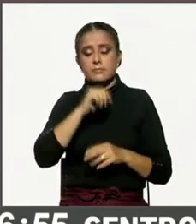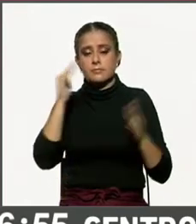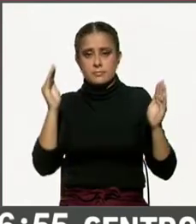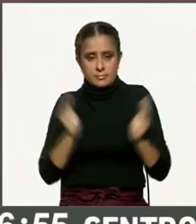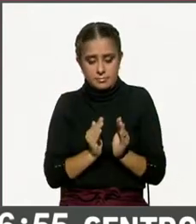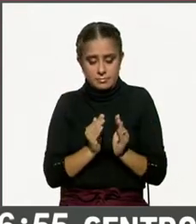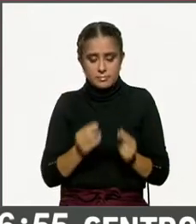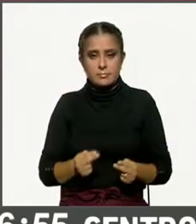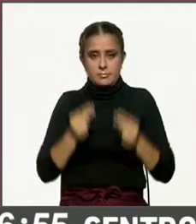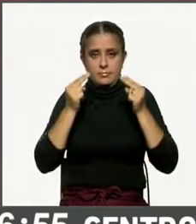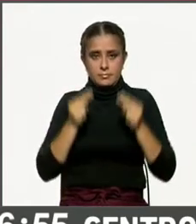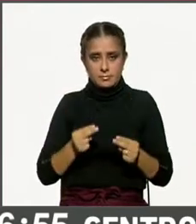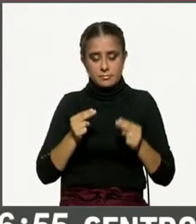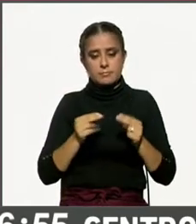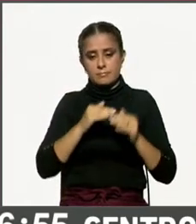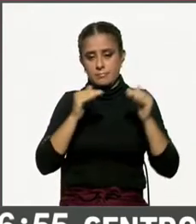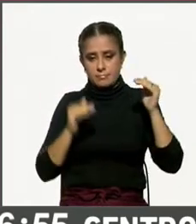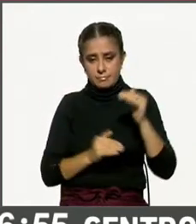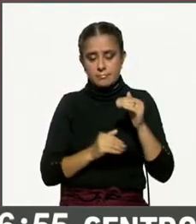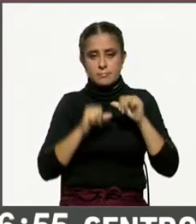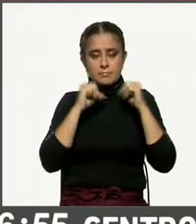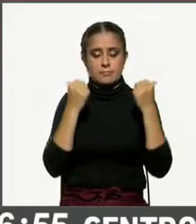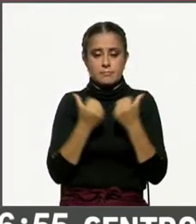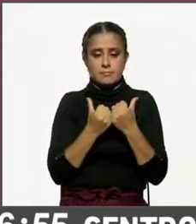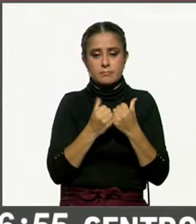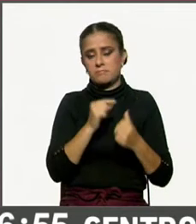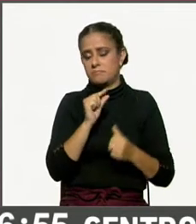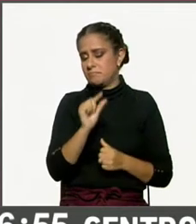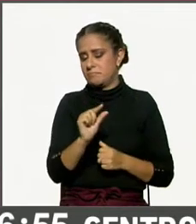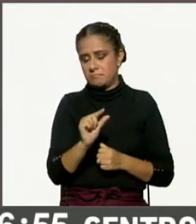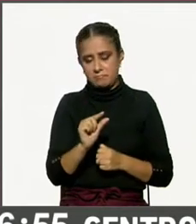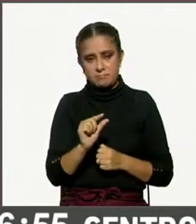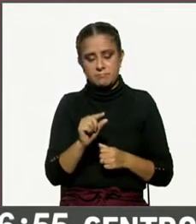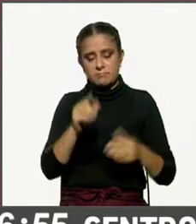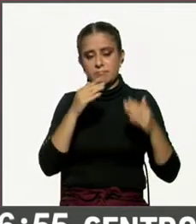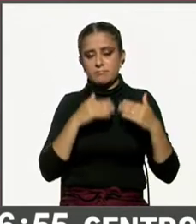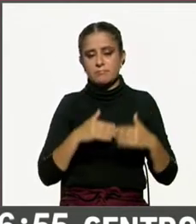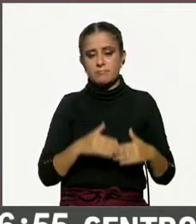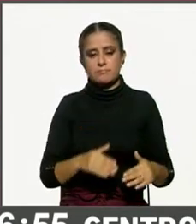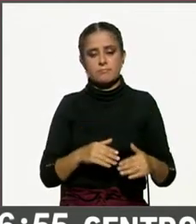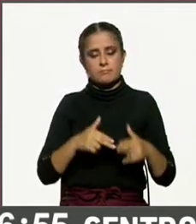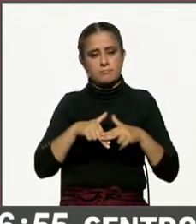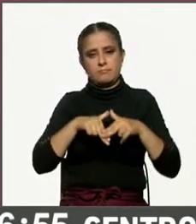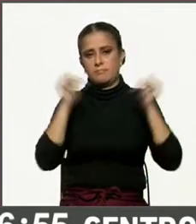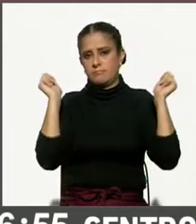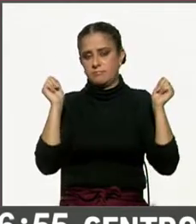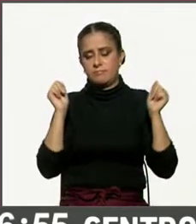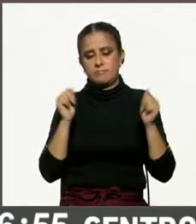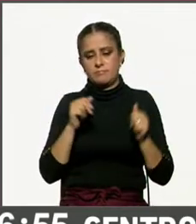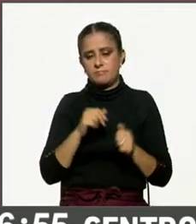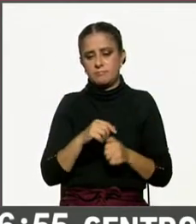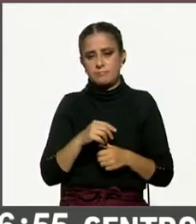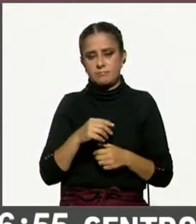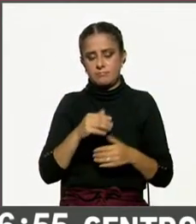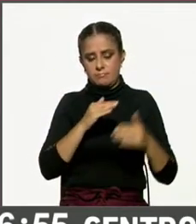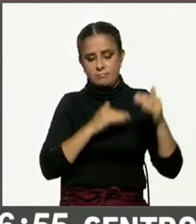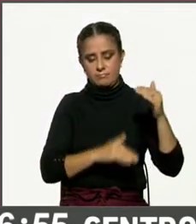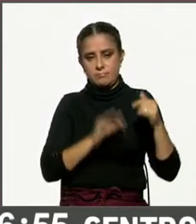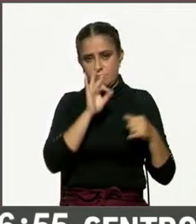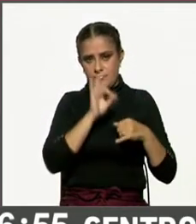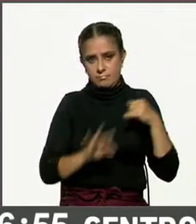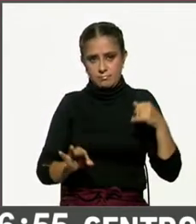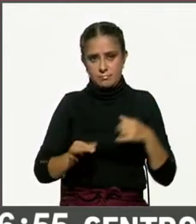viene por debajo, ONG se le ve como muy poca capacidad y ninguno de estos actores. Pero nos centramos en